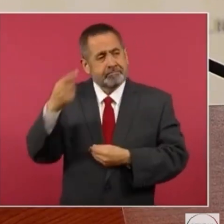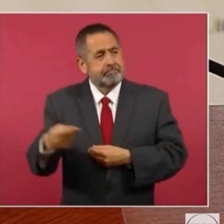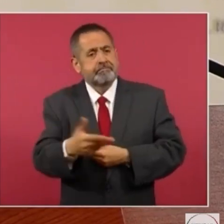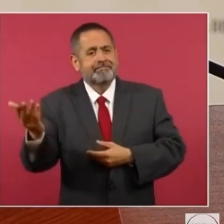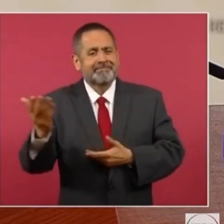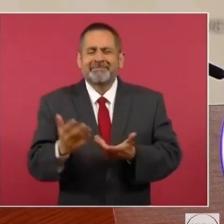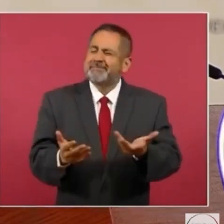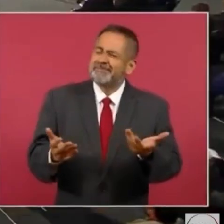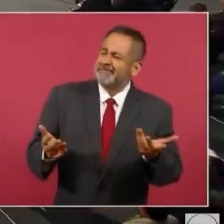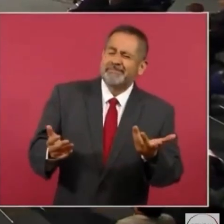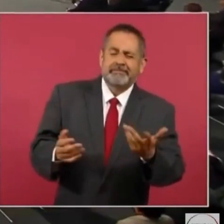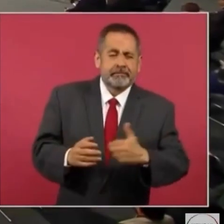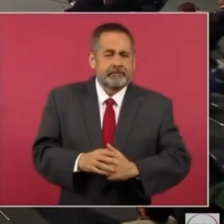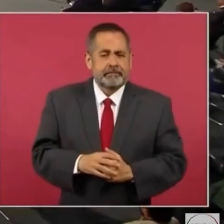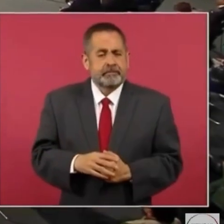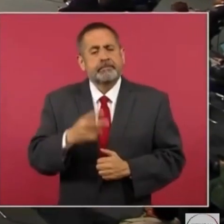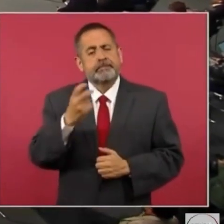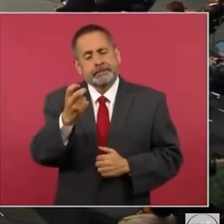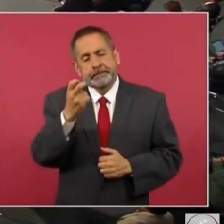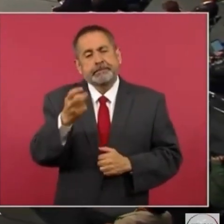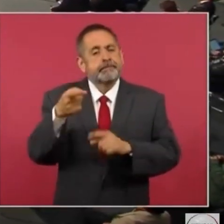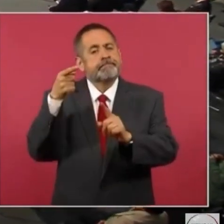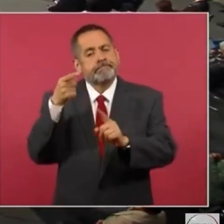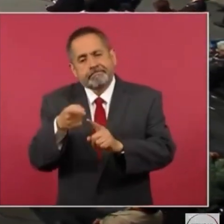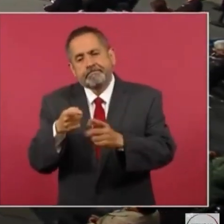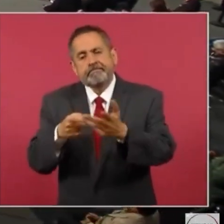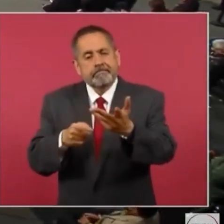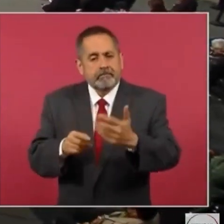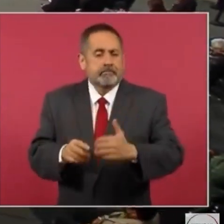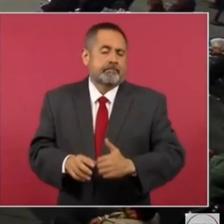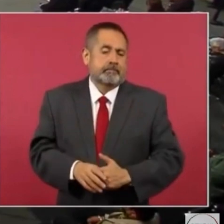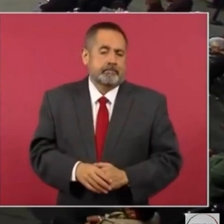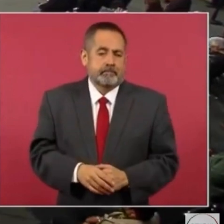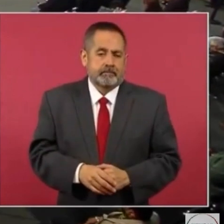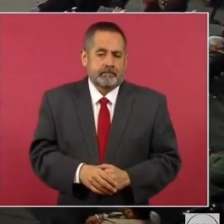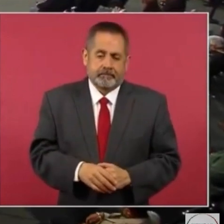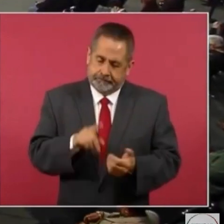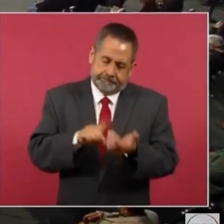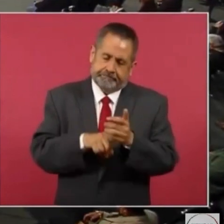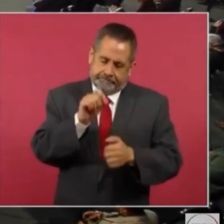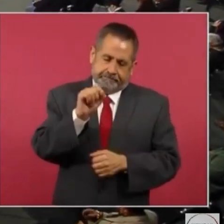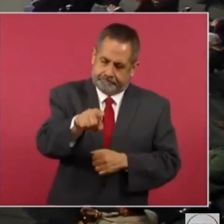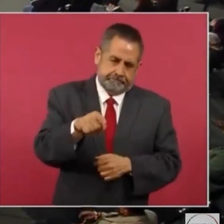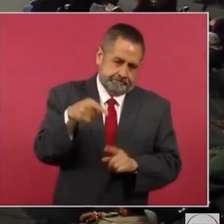Entonces, ese es el asunto de fondo.